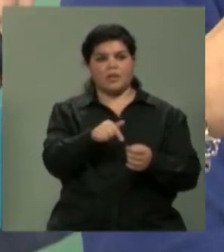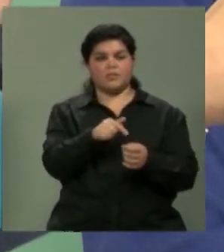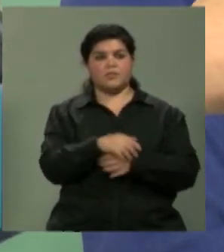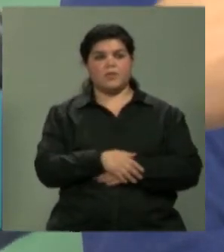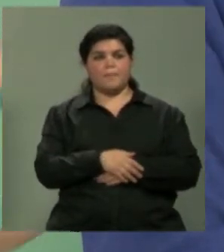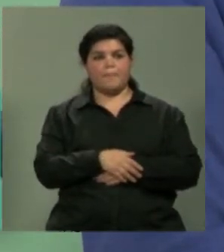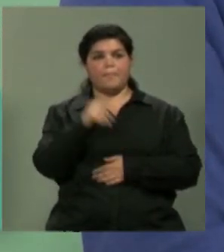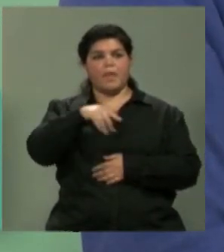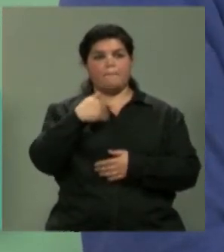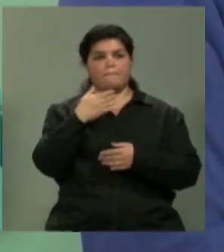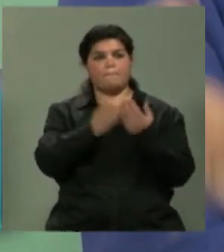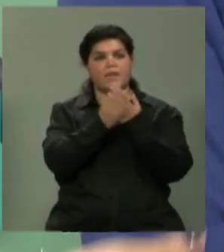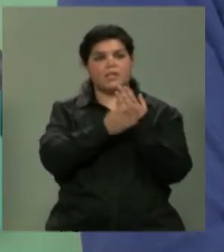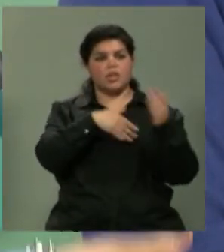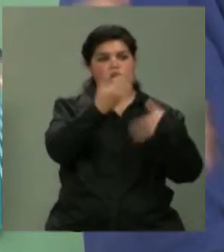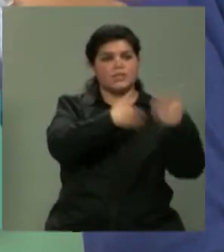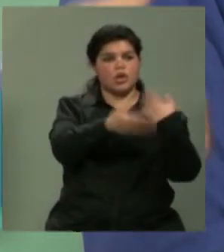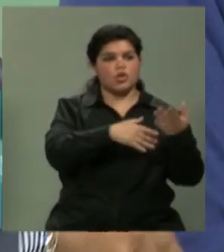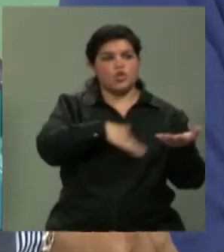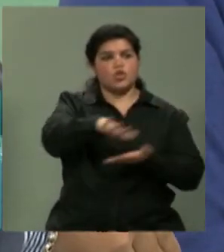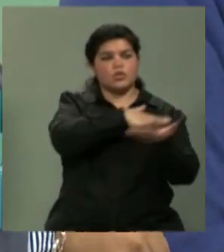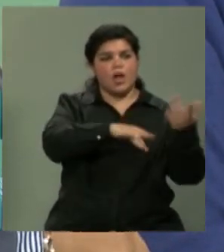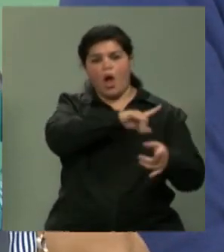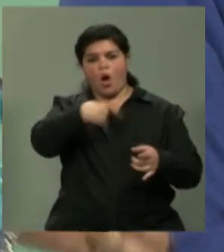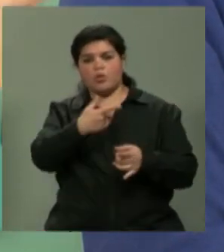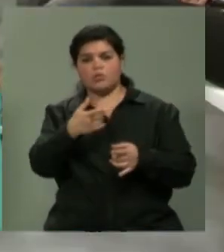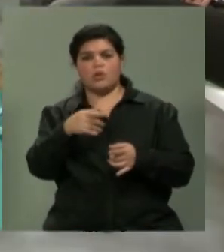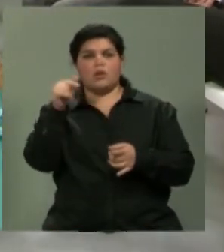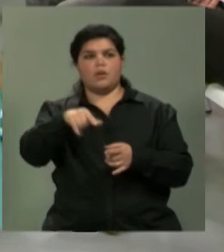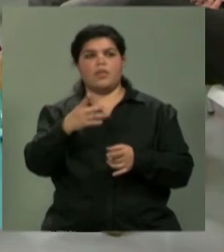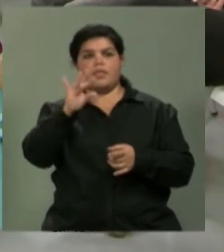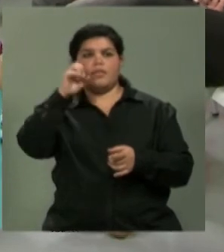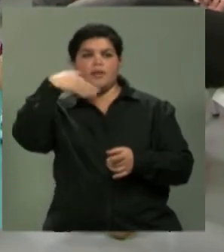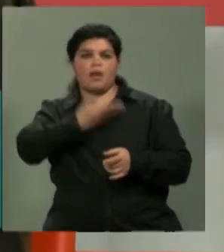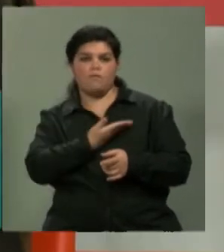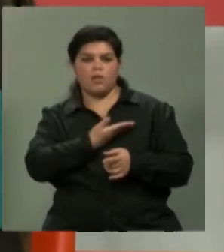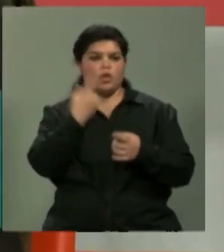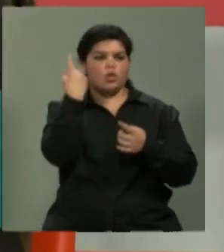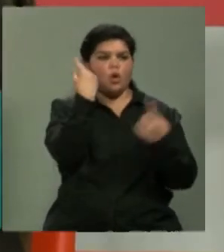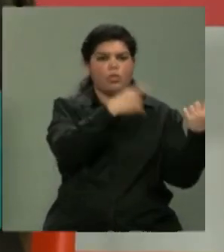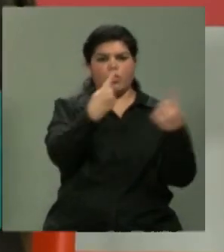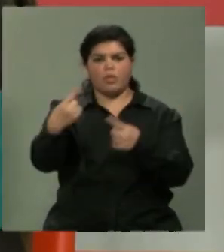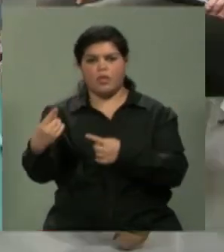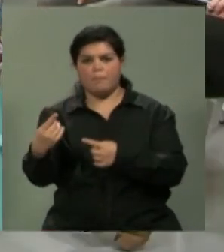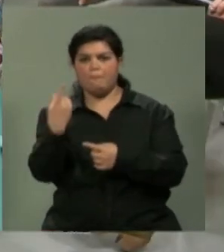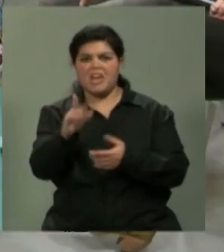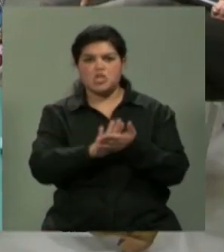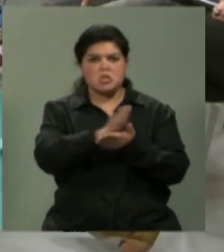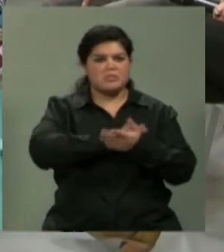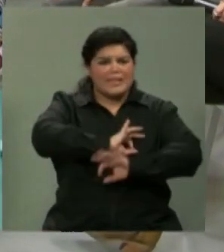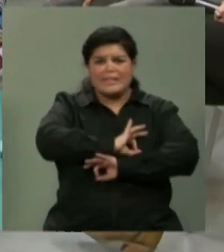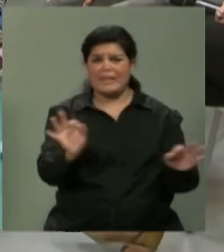Ministerio de Desarrollo Social que actúa, y tenés por otro lado los entes autárquicos como es la INAF que también actúan, y ninguno resuelve. Bien, yo